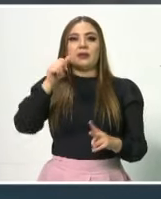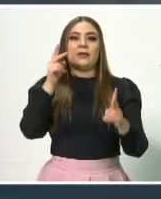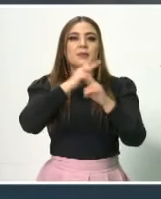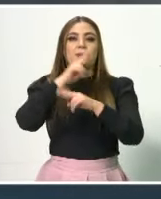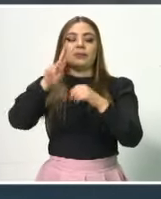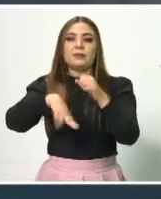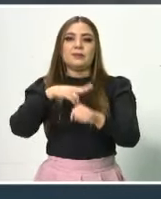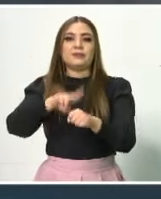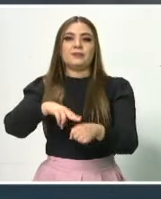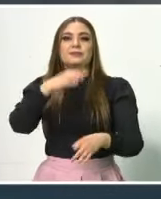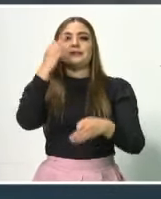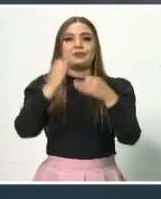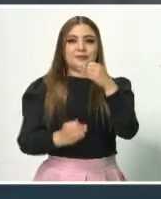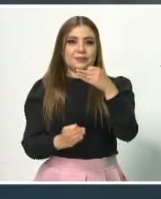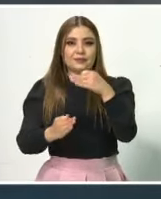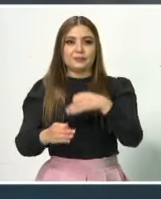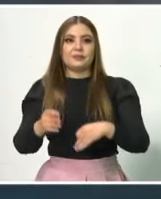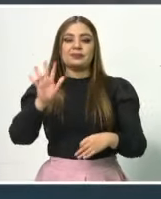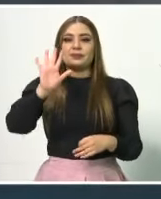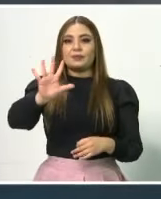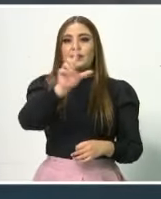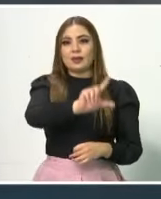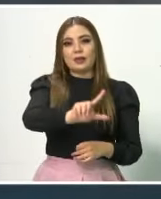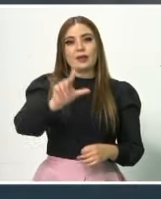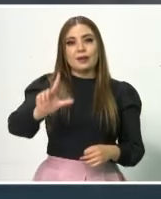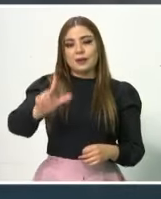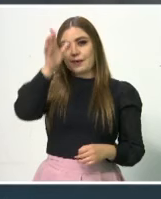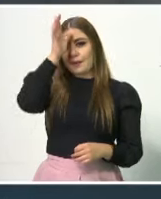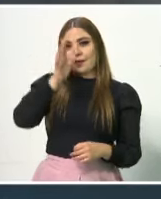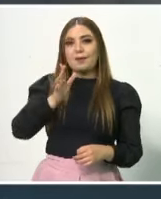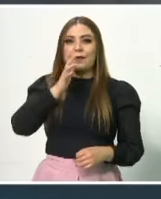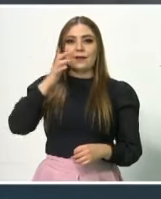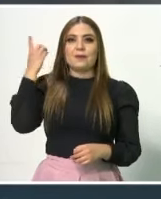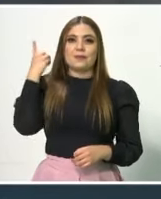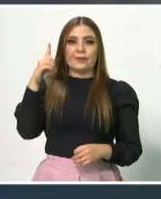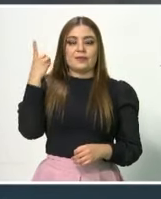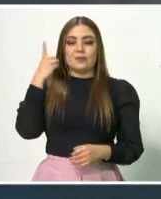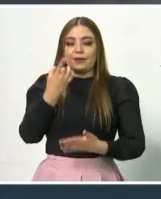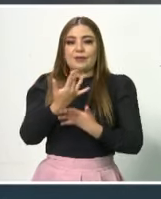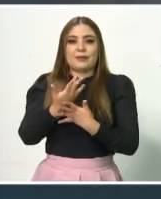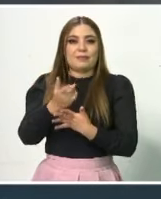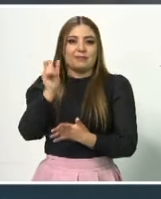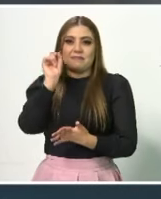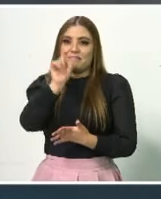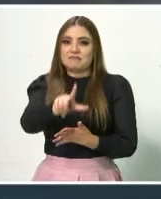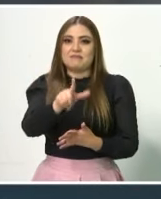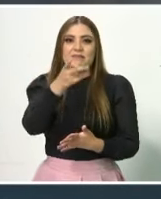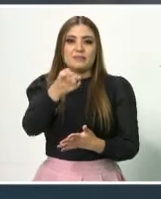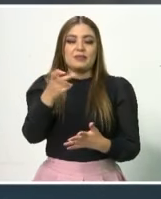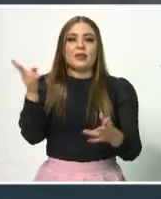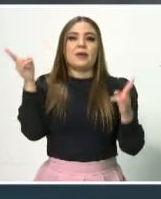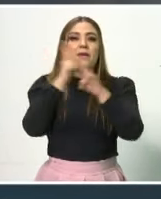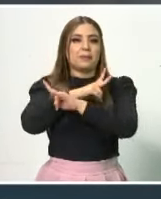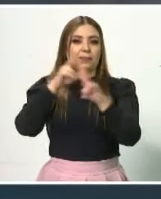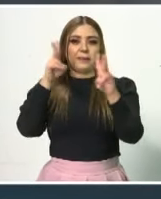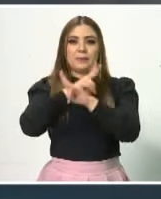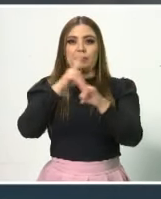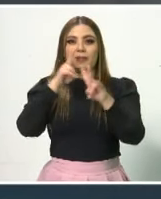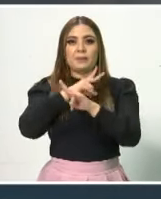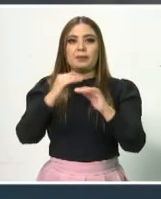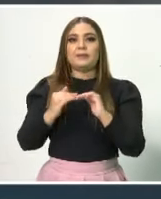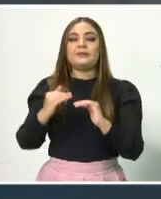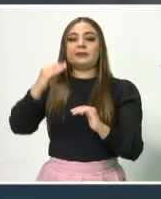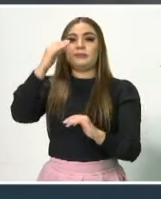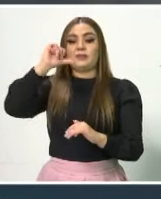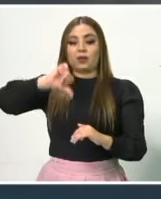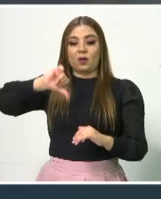Ya para finalizar con el reporte, en la laguna de Coahuila y Durango esperamos también mismas condiciones, viento dominando, el cual esta